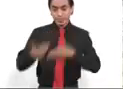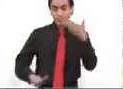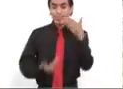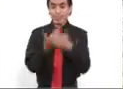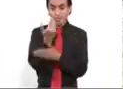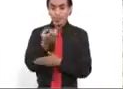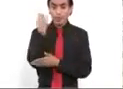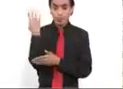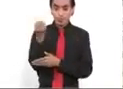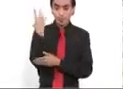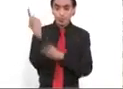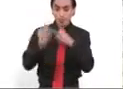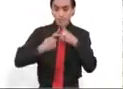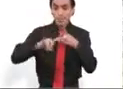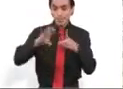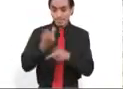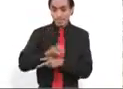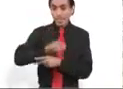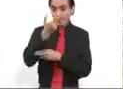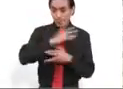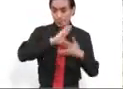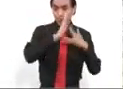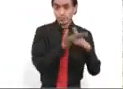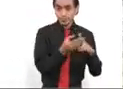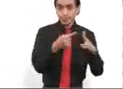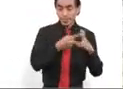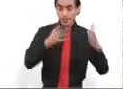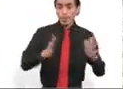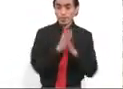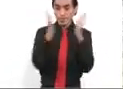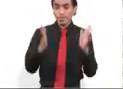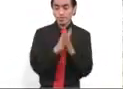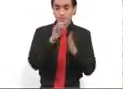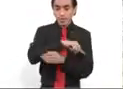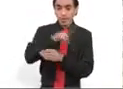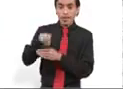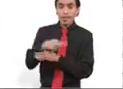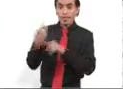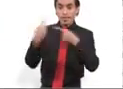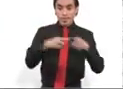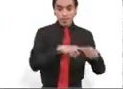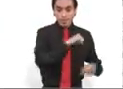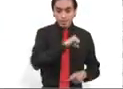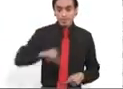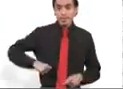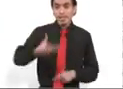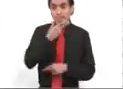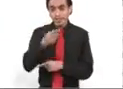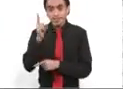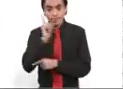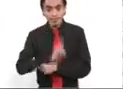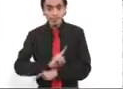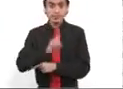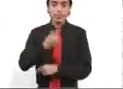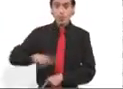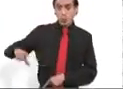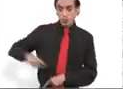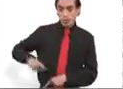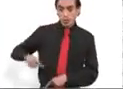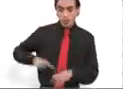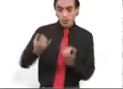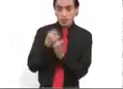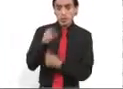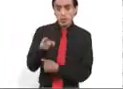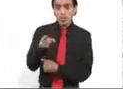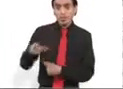el evento, que es la primera parte, que es la participación de varios alcaldes, gobernadores y la jefa de gobierno,